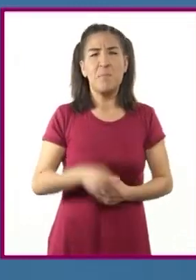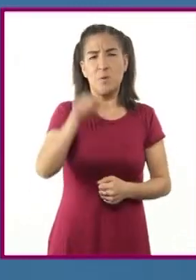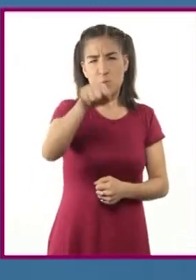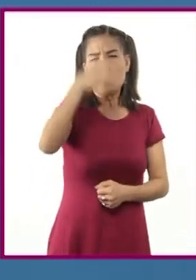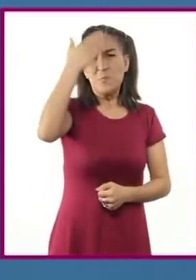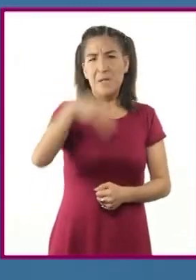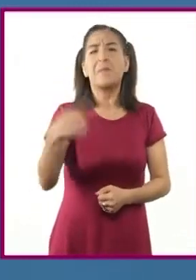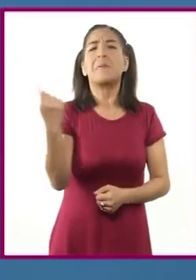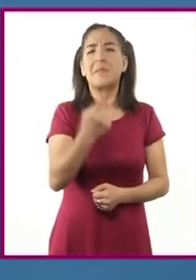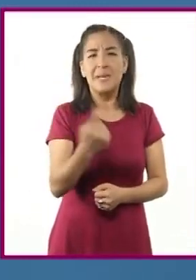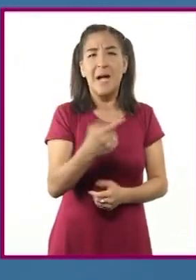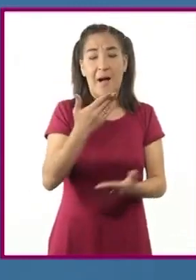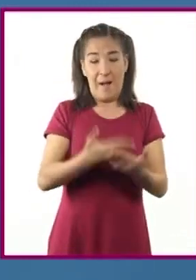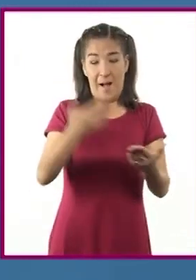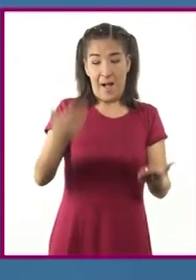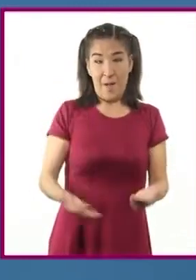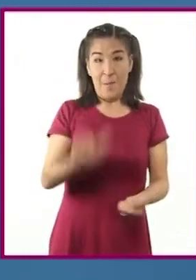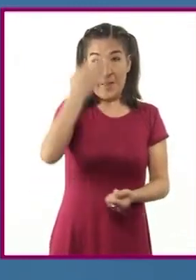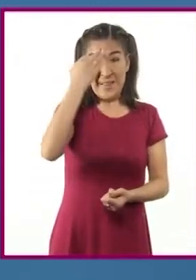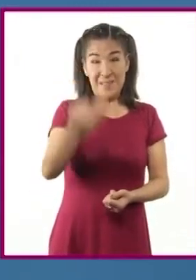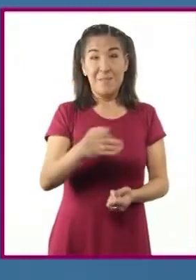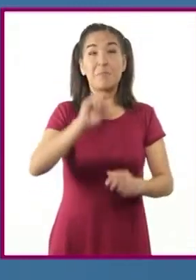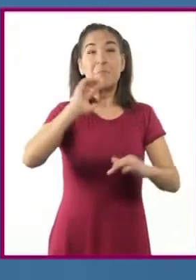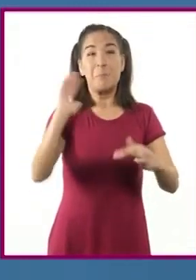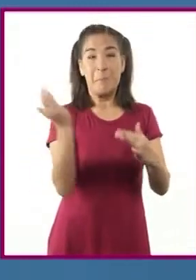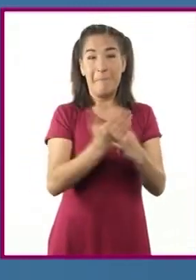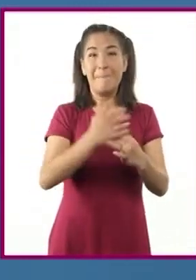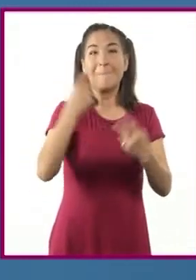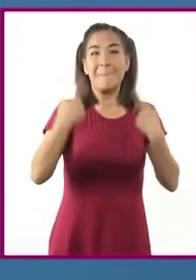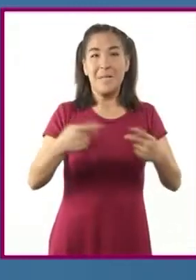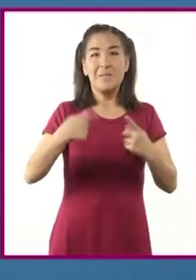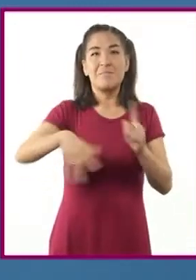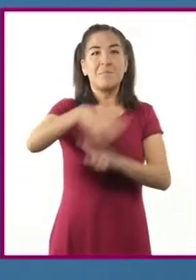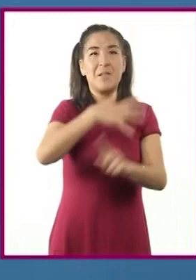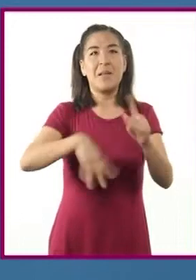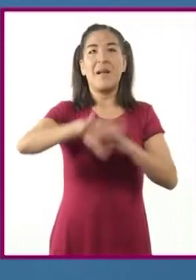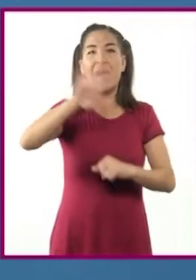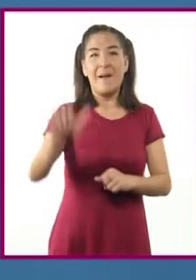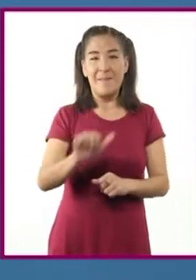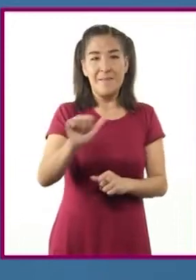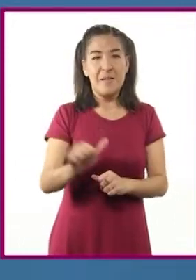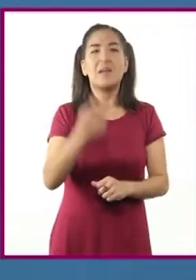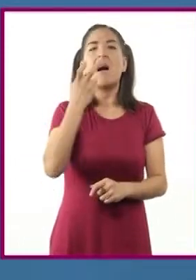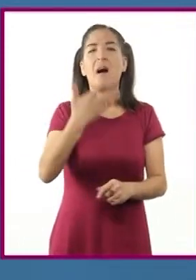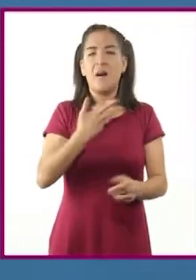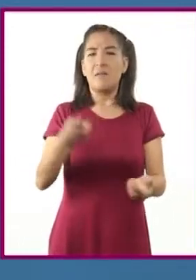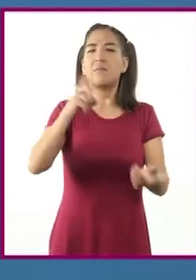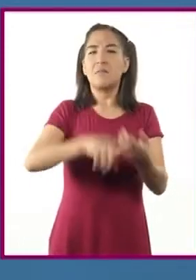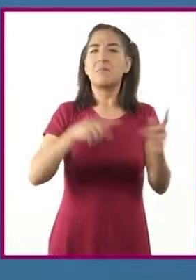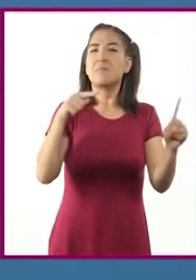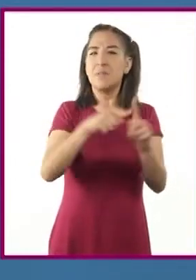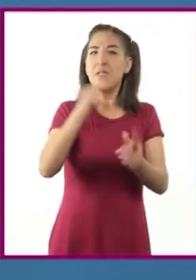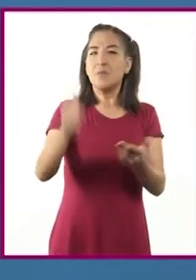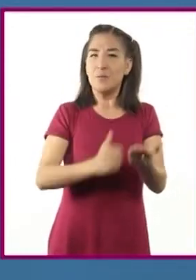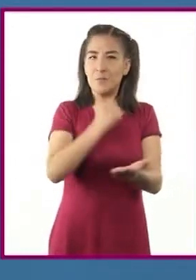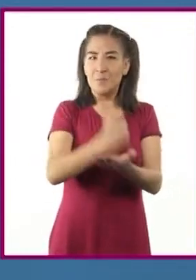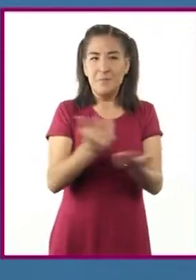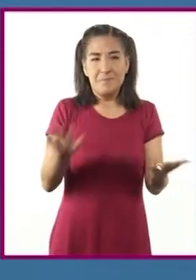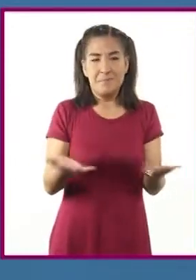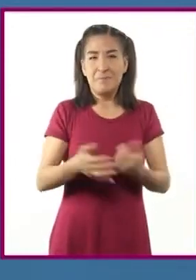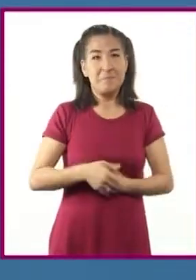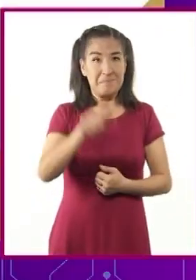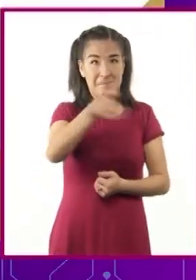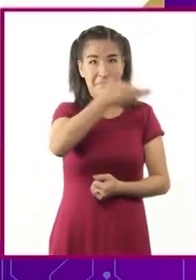en la actualidad, más de la mitad de la población del continente africano se ubica en las ciudades?